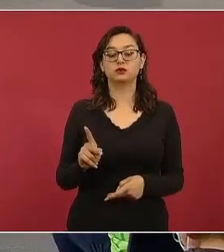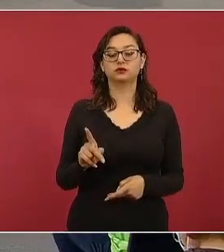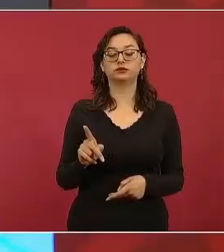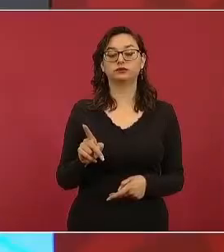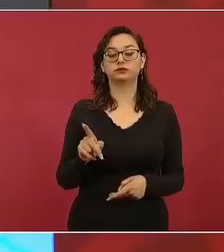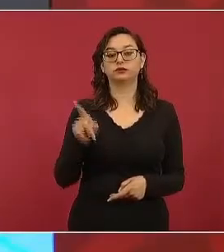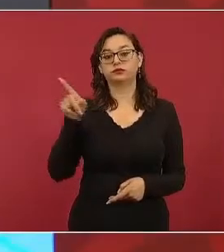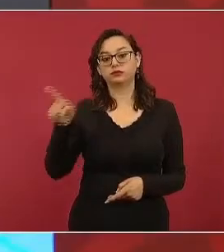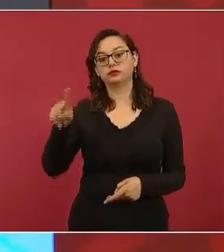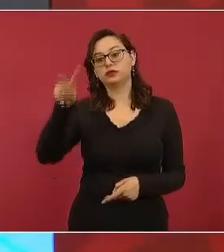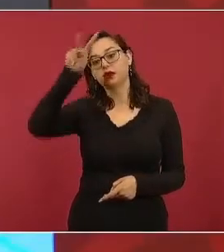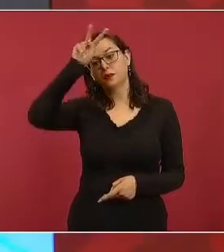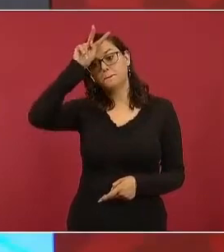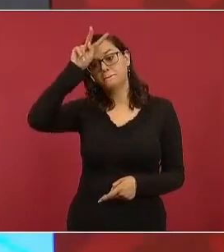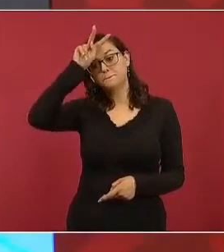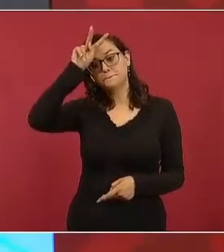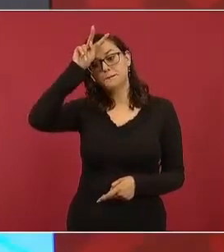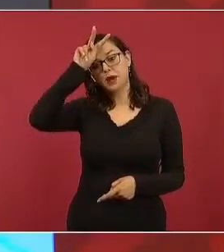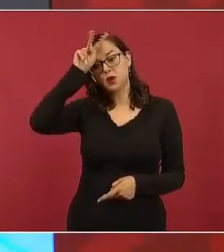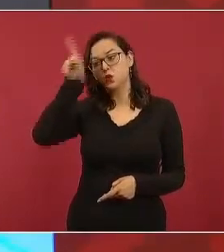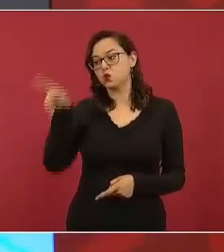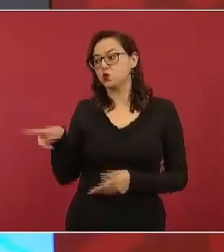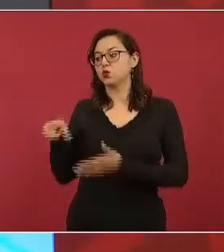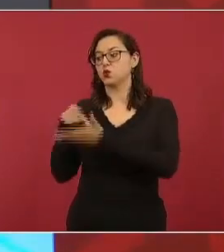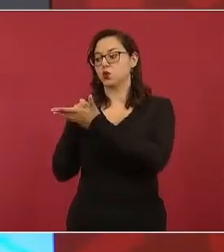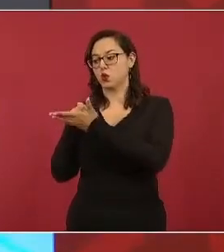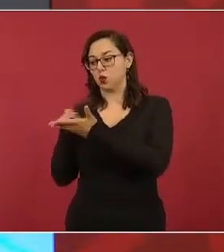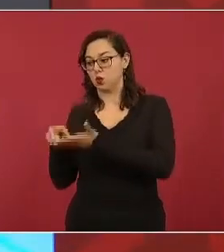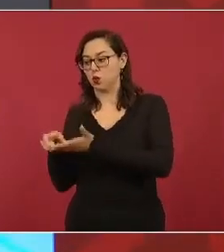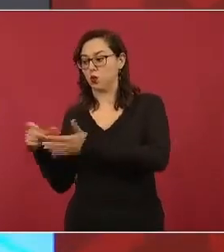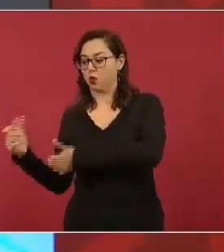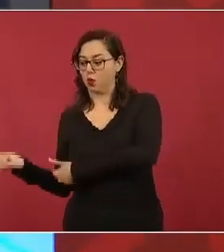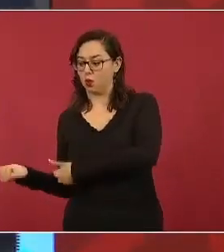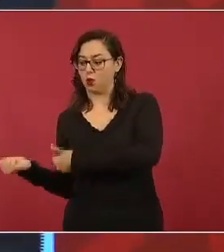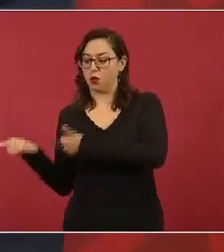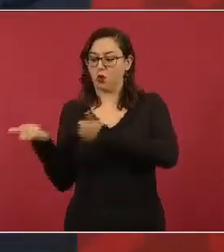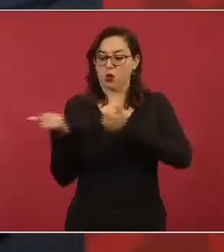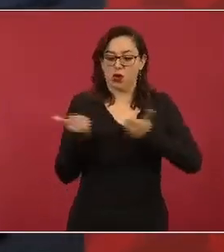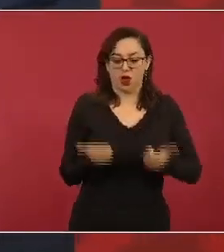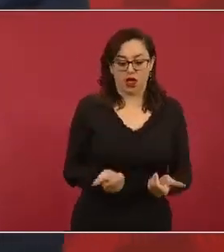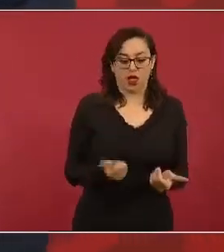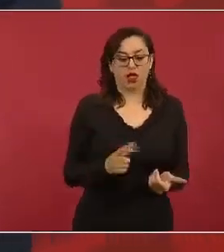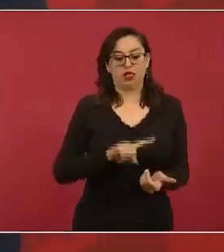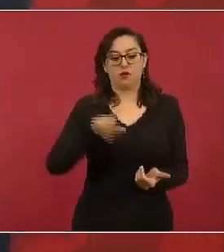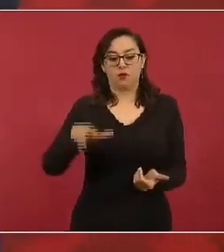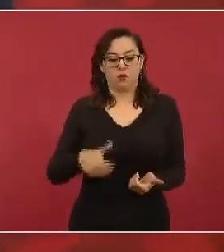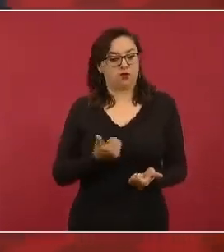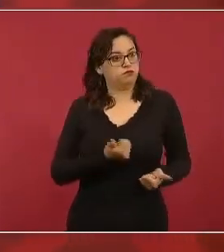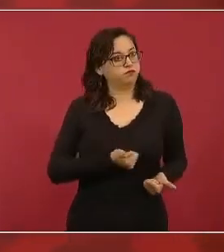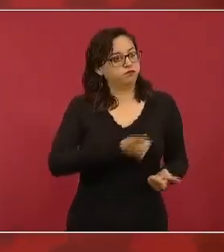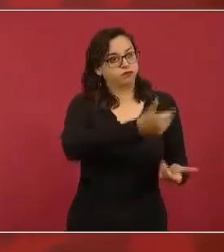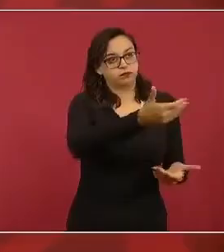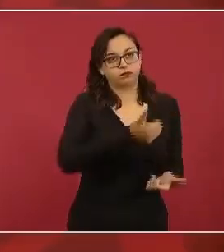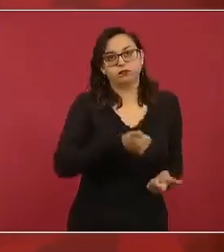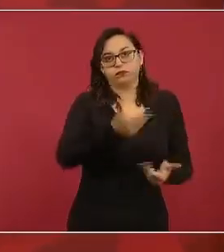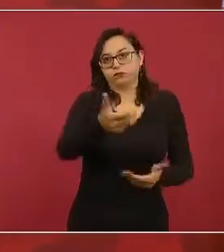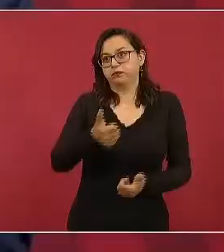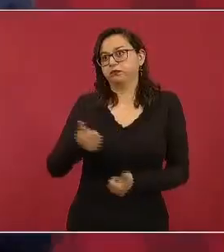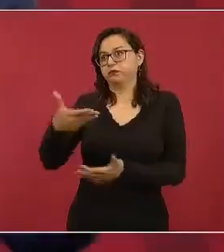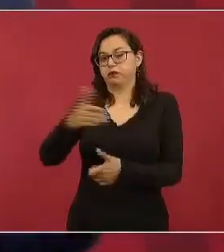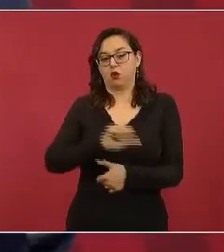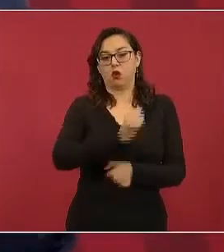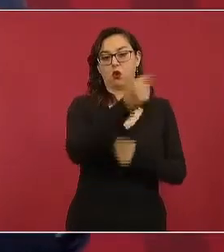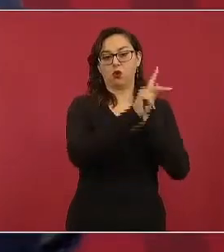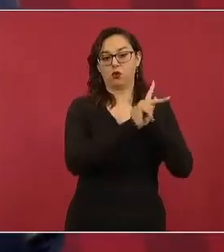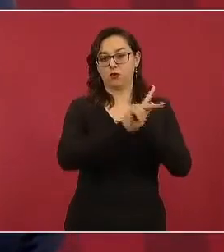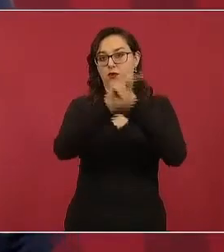gas en Perú y lo venden en otra parte, en otro país.